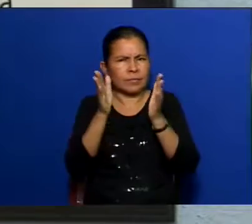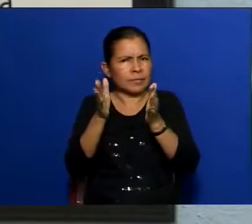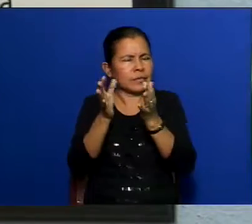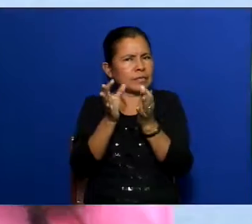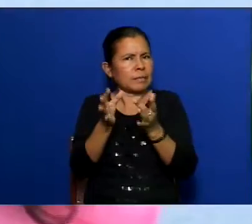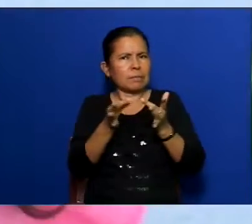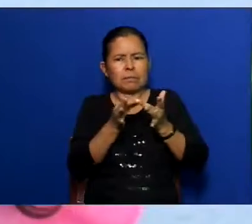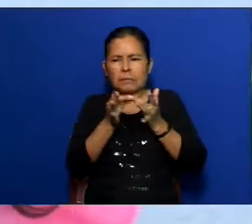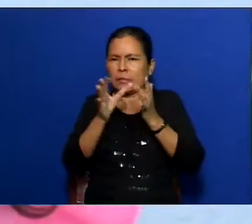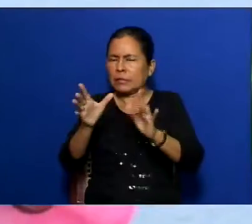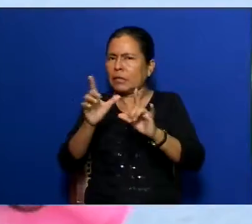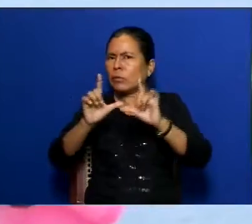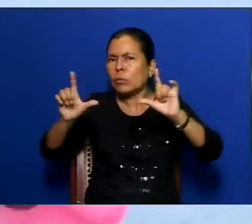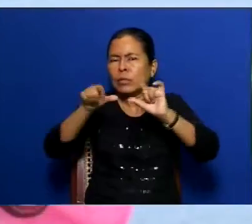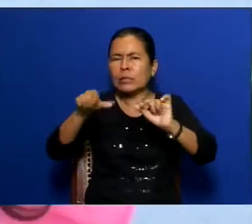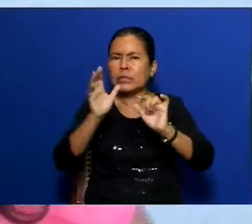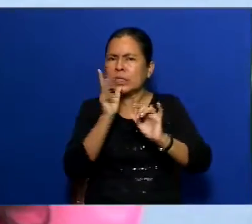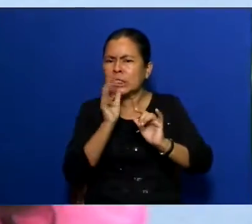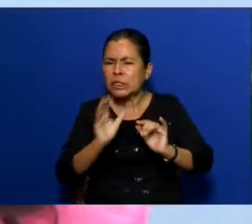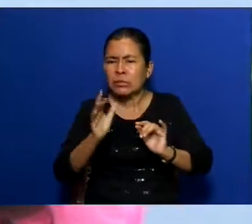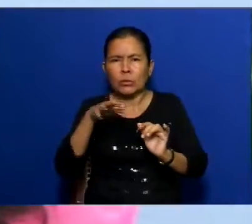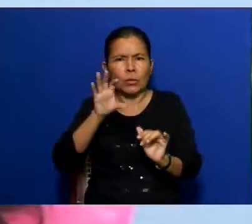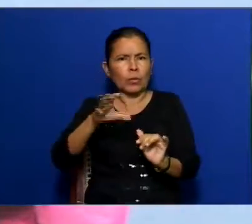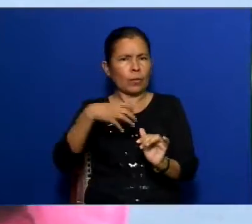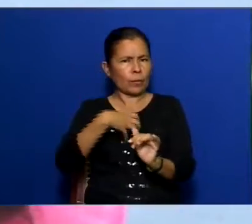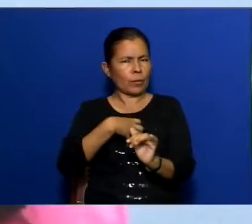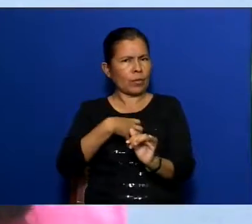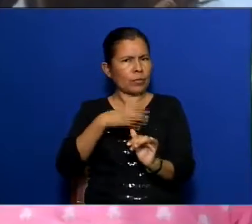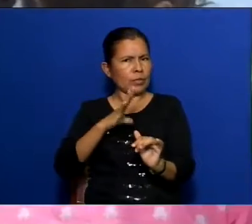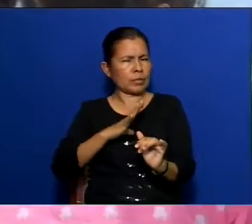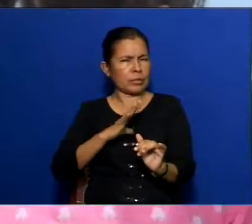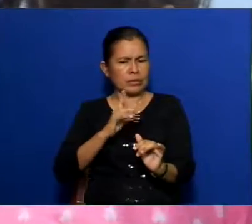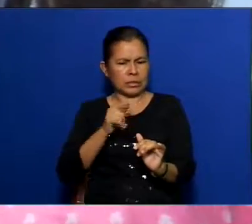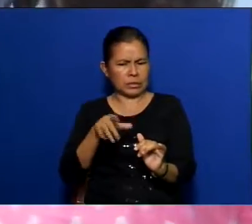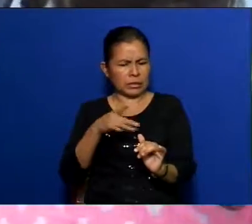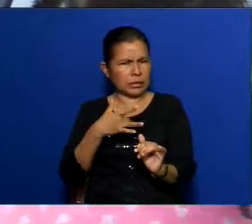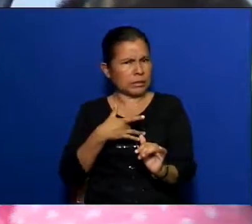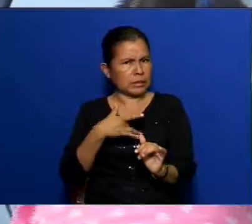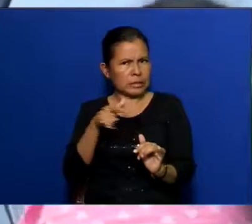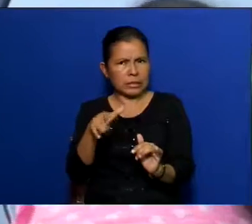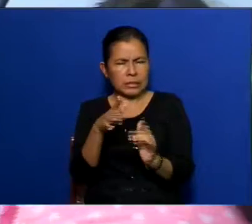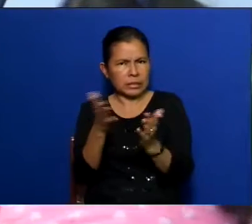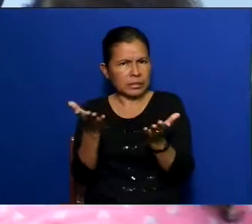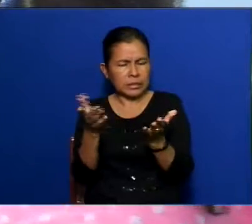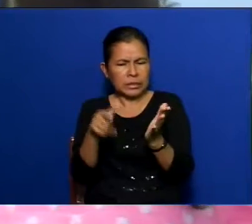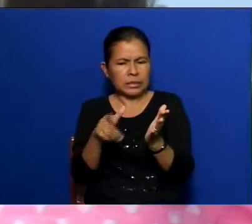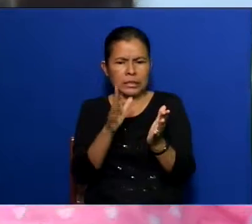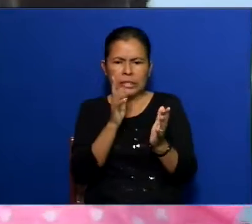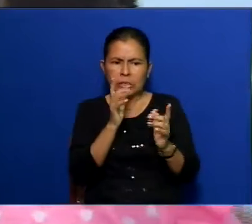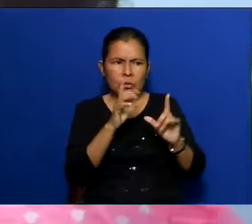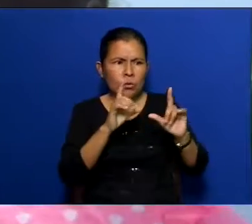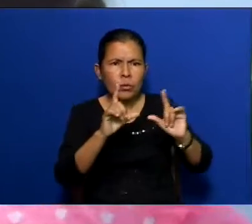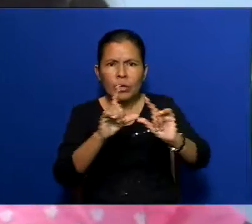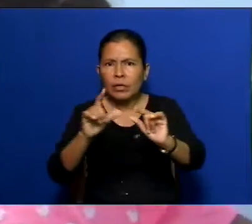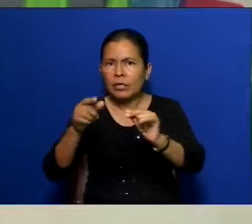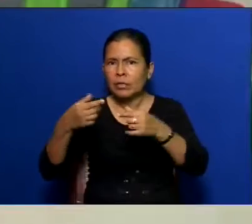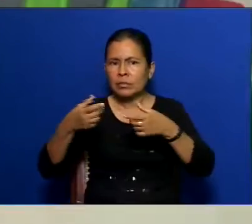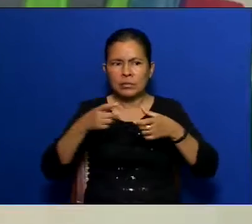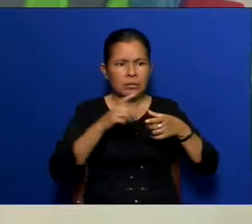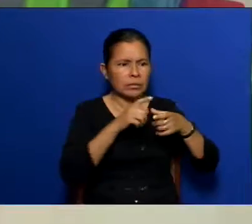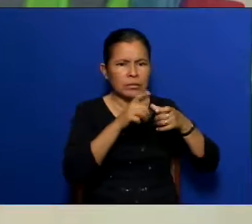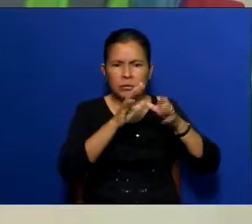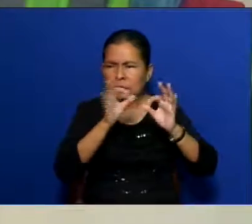acuerdo a sus necesidades. Incluso los servicios higiénicos no eran adecuados para los niños, los muebles no eran adecuados para los